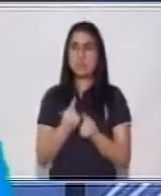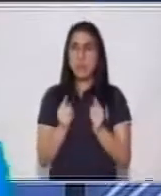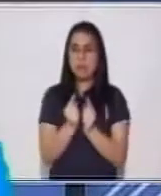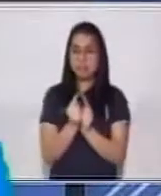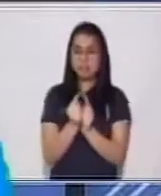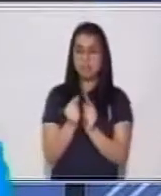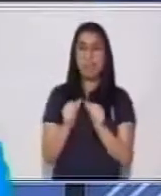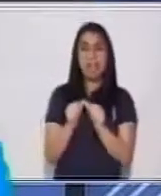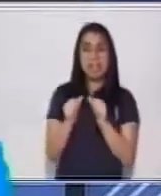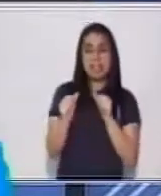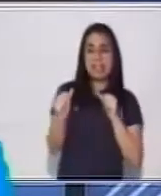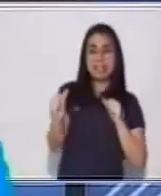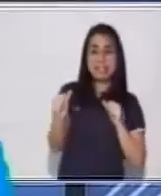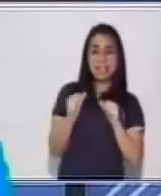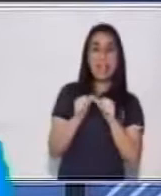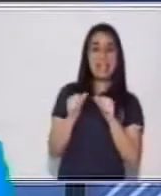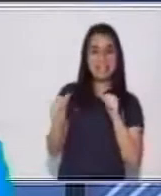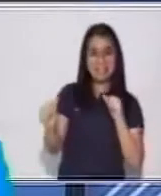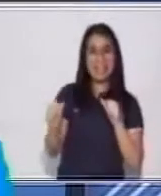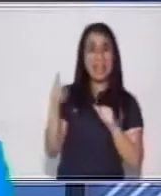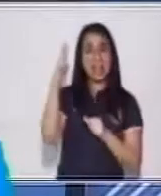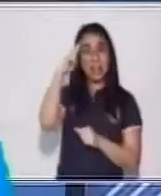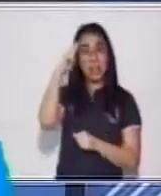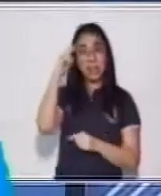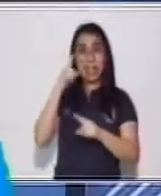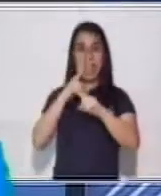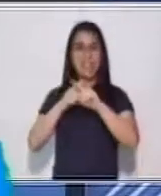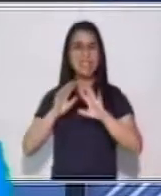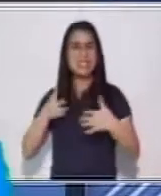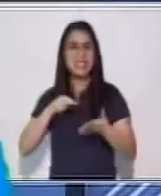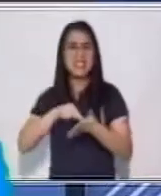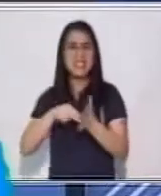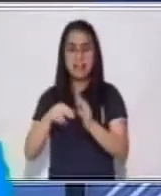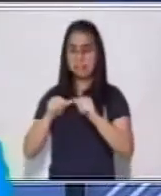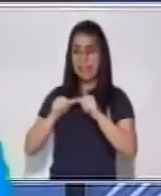ya conocemos el valor x, es